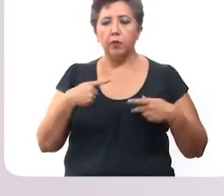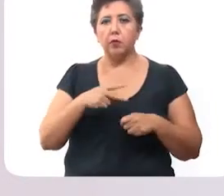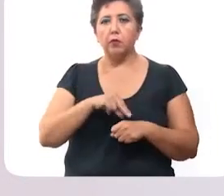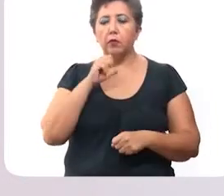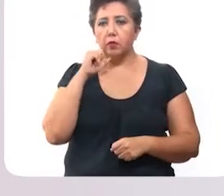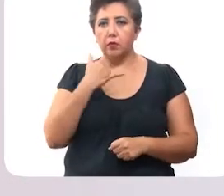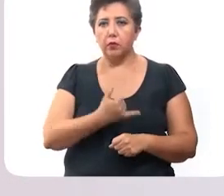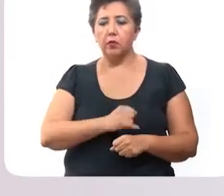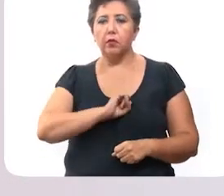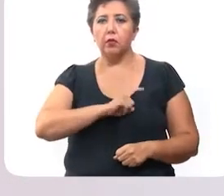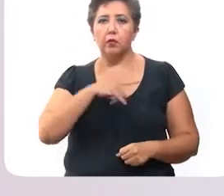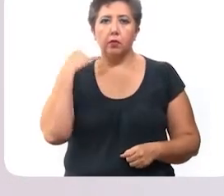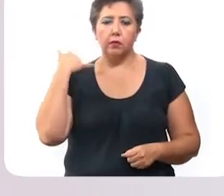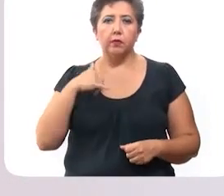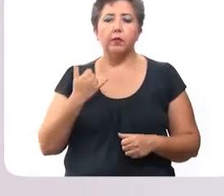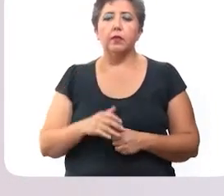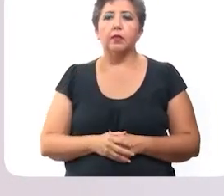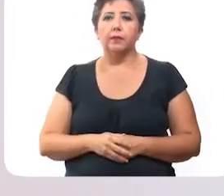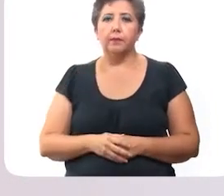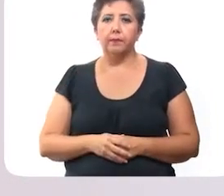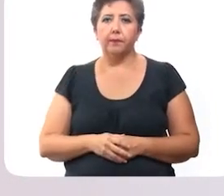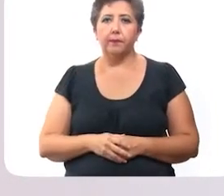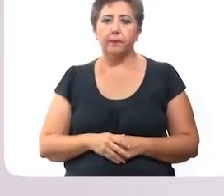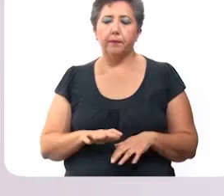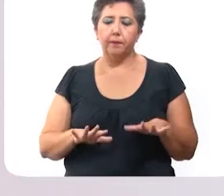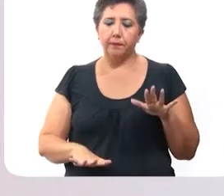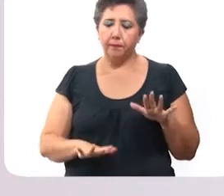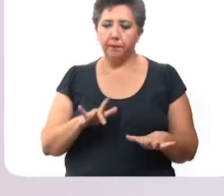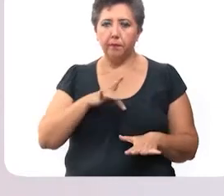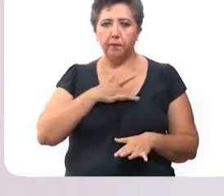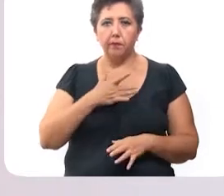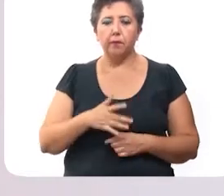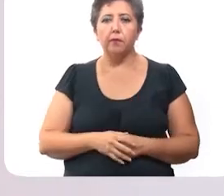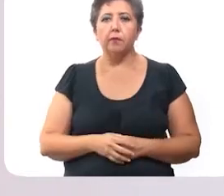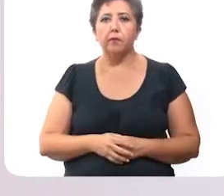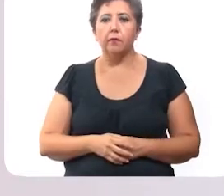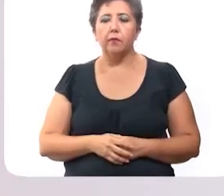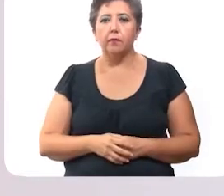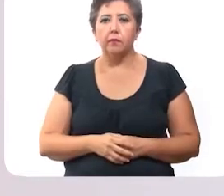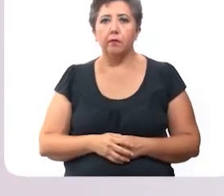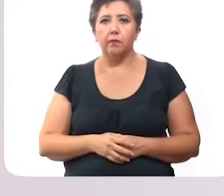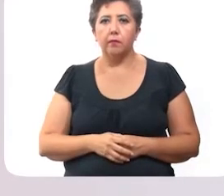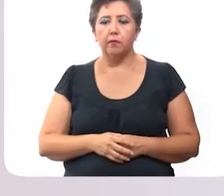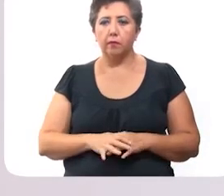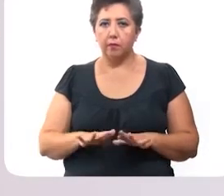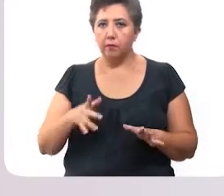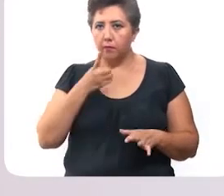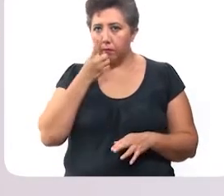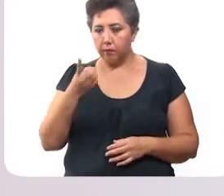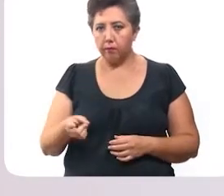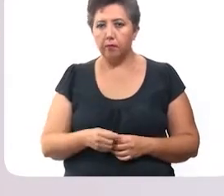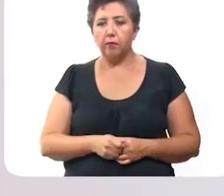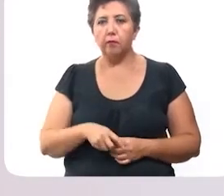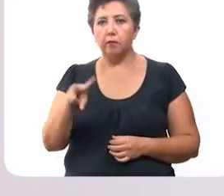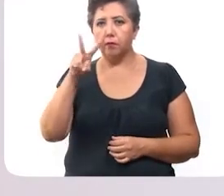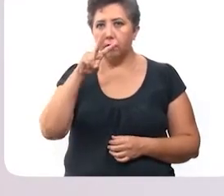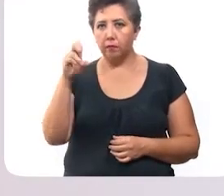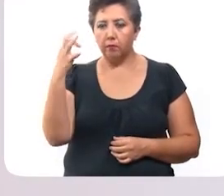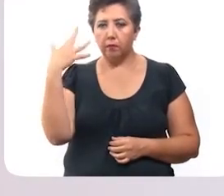por personal médico de la Secretaría de Salud de Yucatán. Presentan síntomas leves. Como ya se